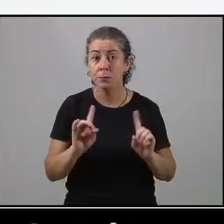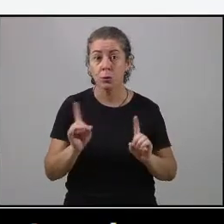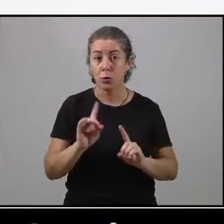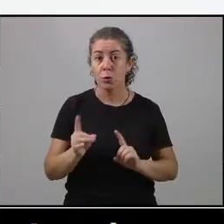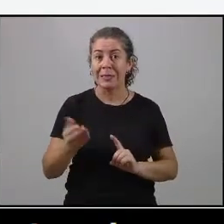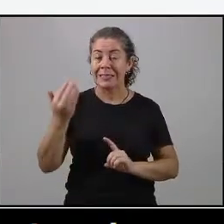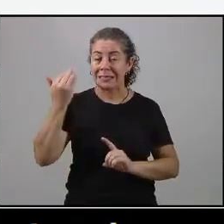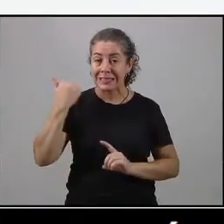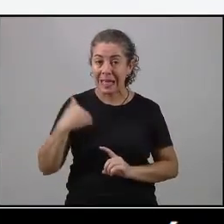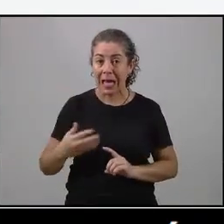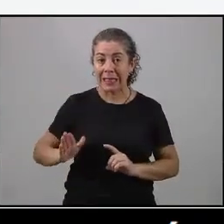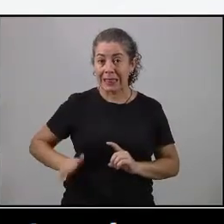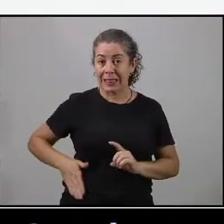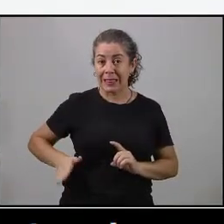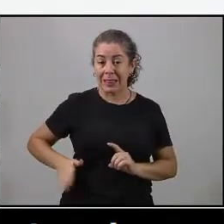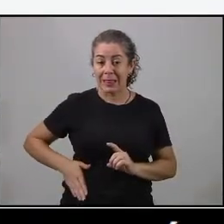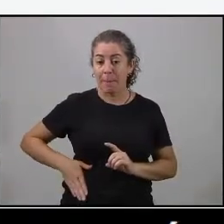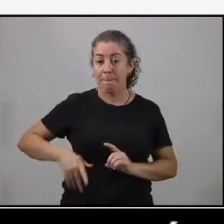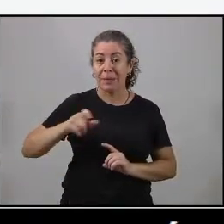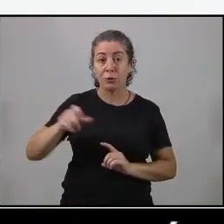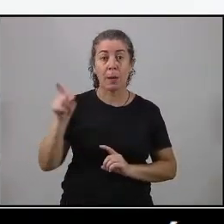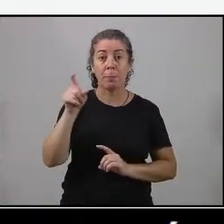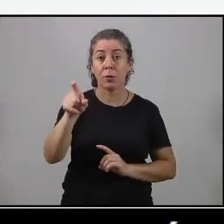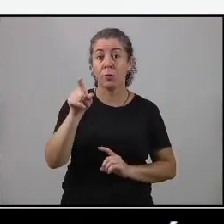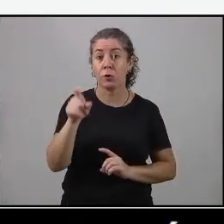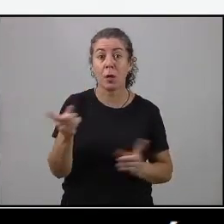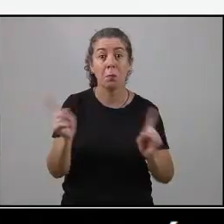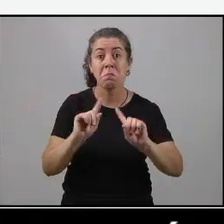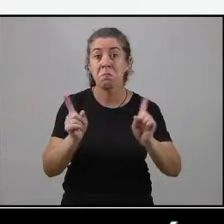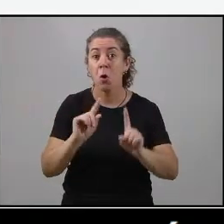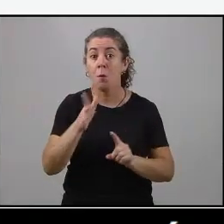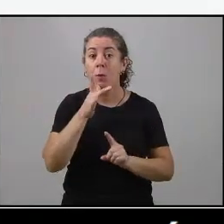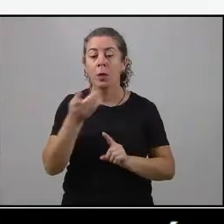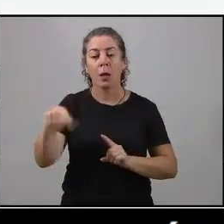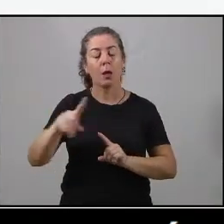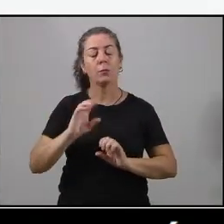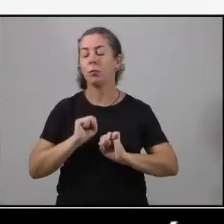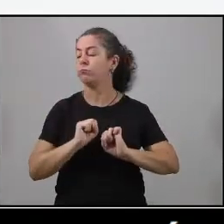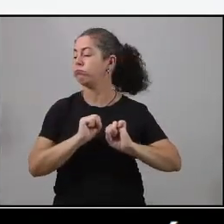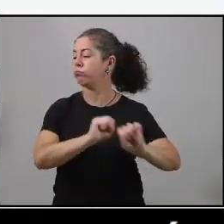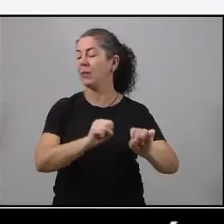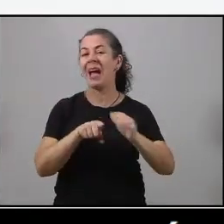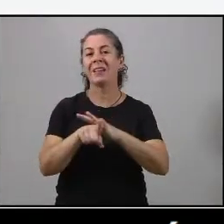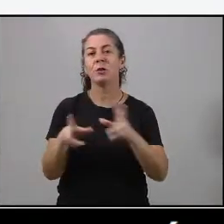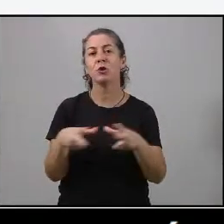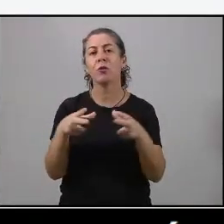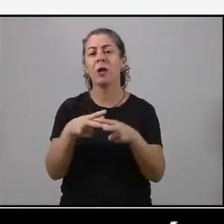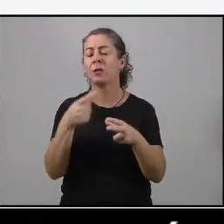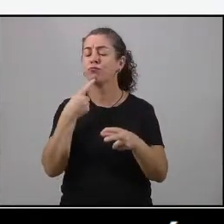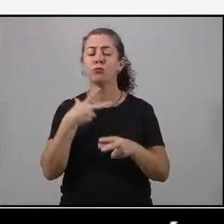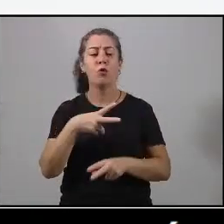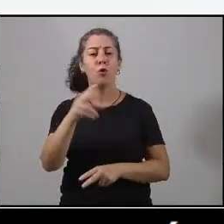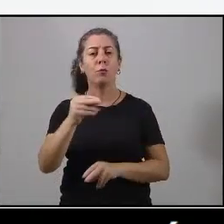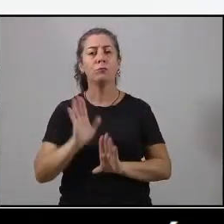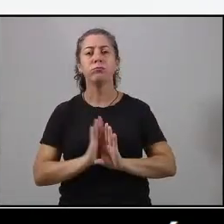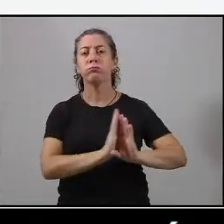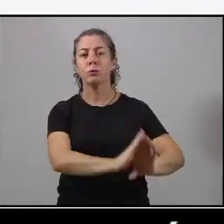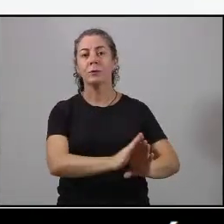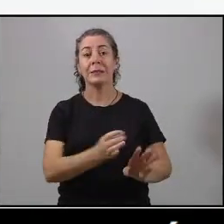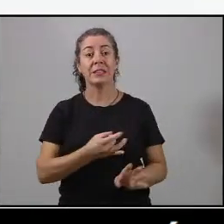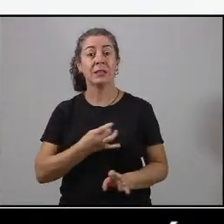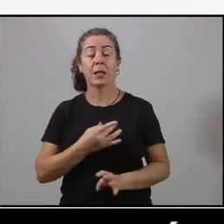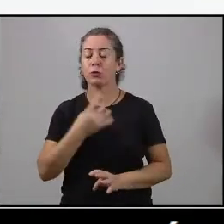dinero en el bolsillo de los docentes porque fue rechazado por los agentes sociales, porque fue rechazado por los